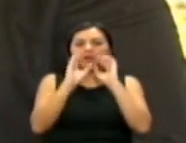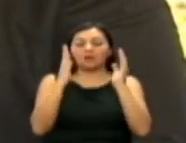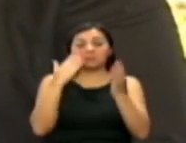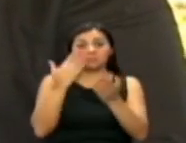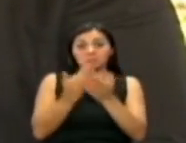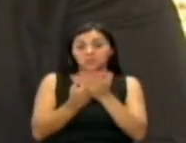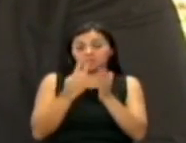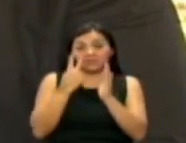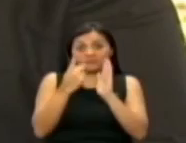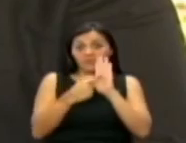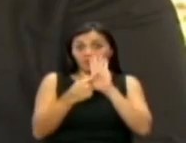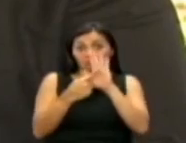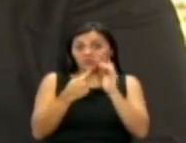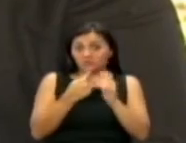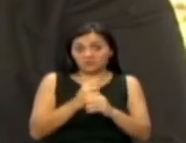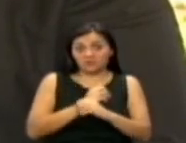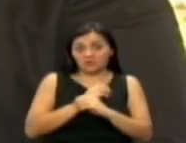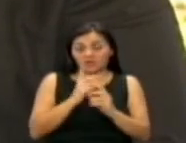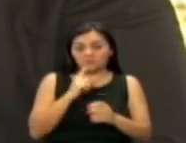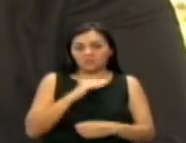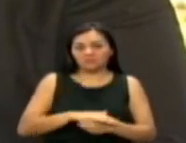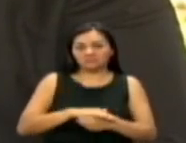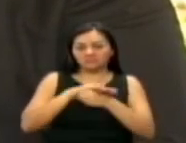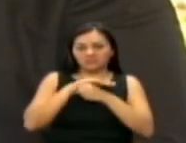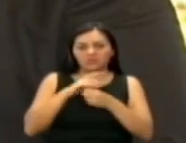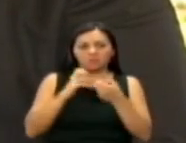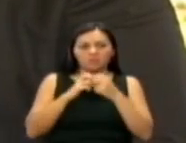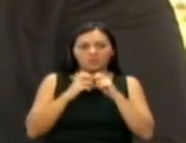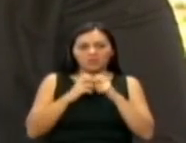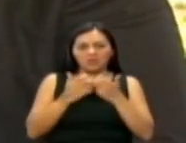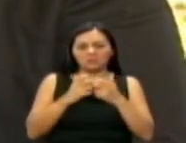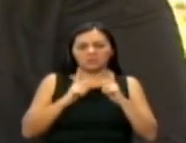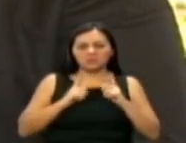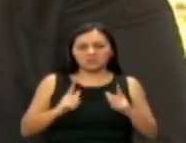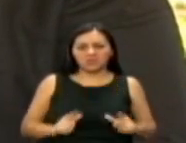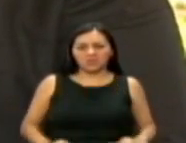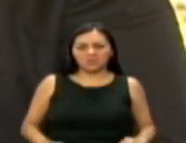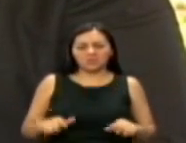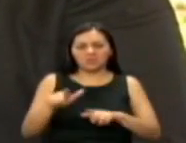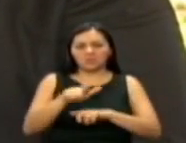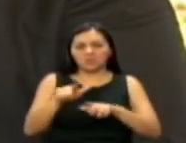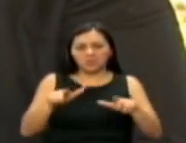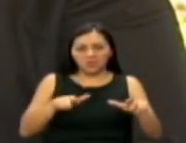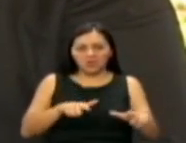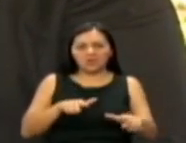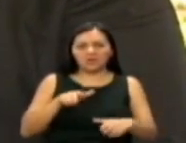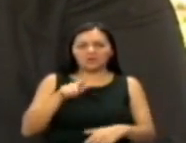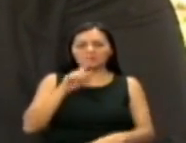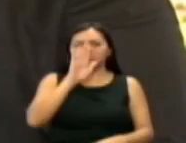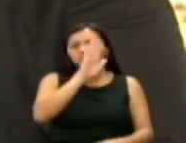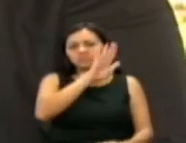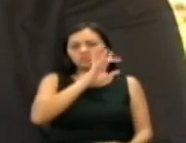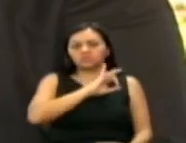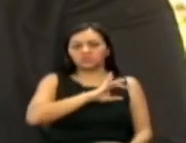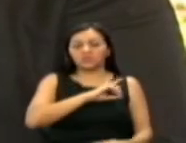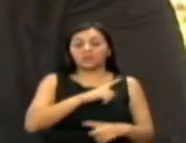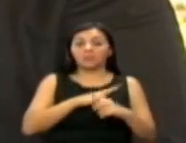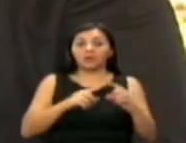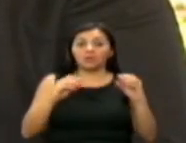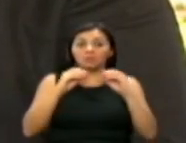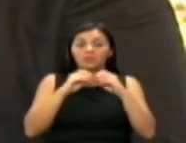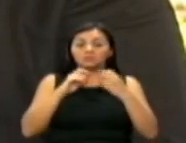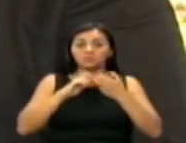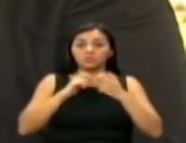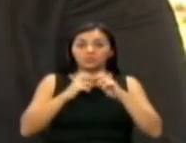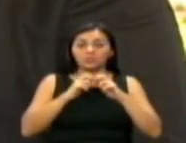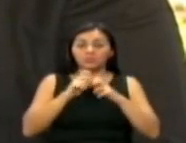mostraron en videos, que existe un malestar, problemas de salud en las zonas mineras de Codelco, y también problemas